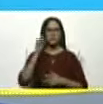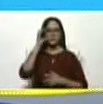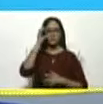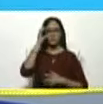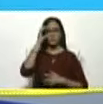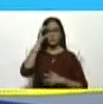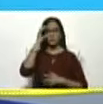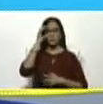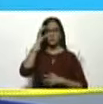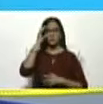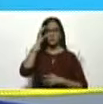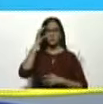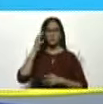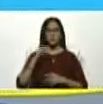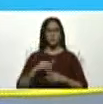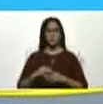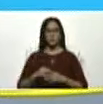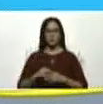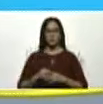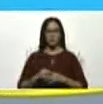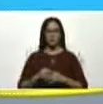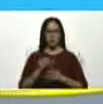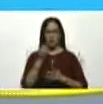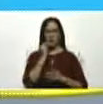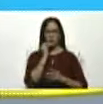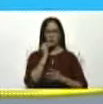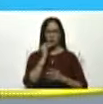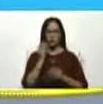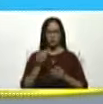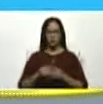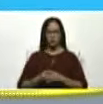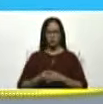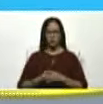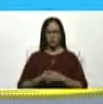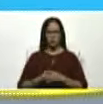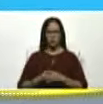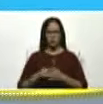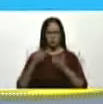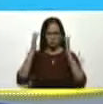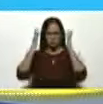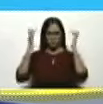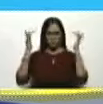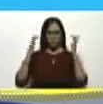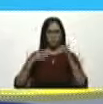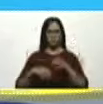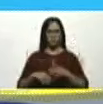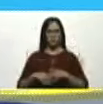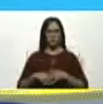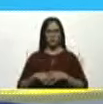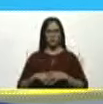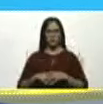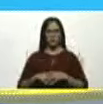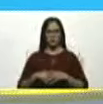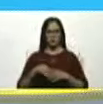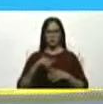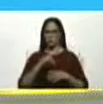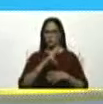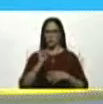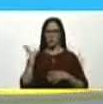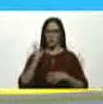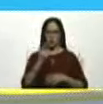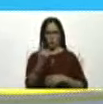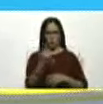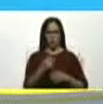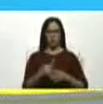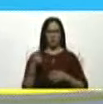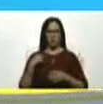Era un hombre, era un muchacho prevenido. No se iba a llevar una sola. Tenía